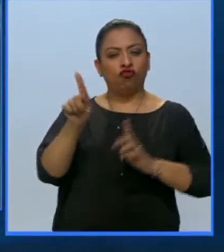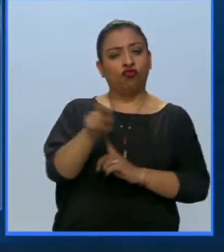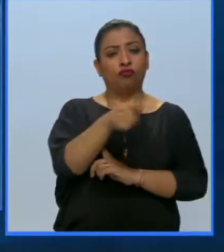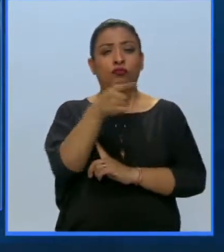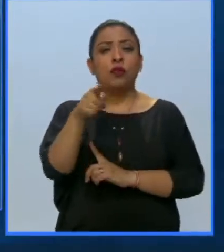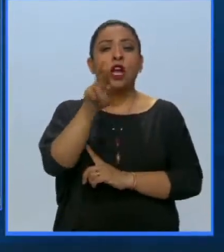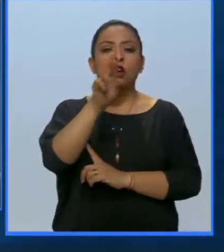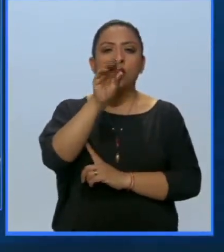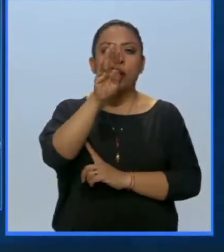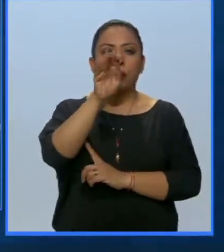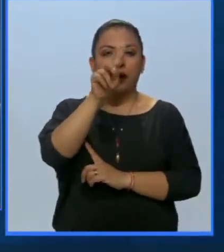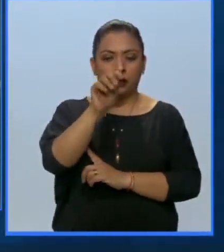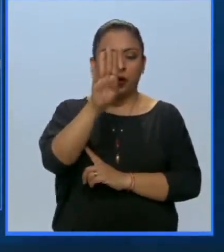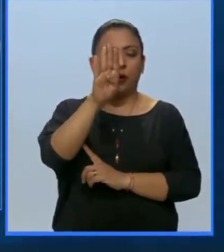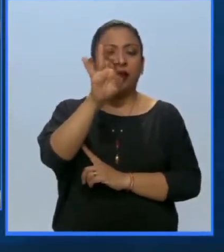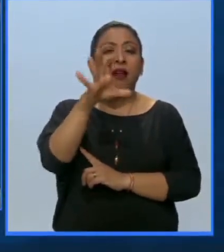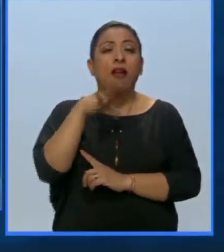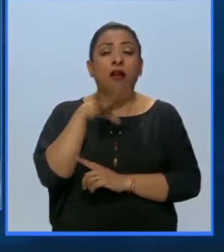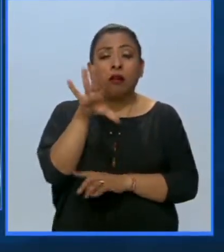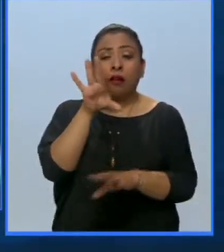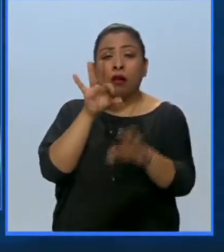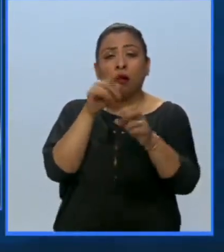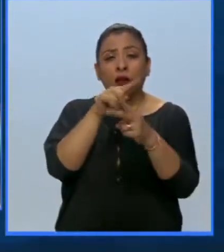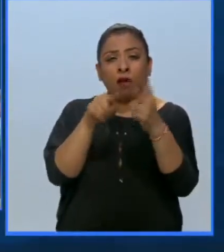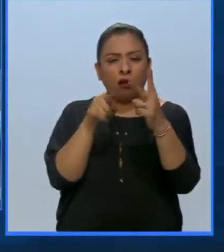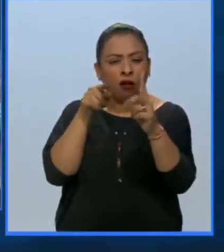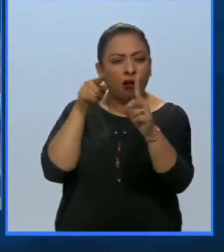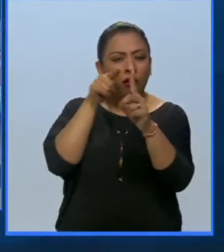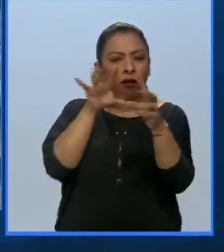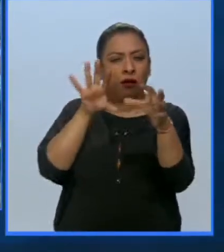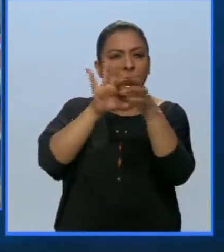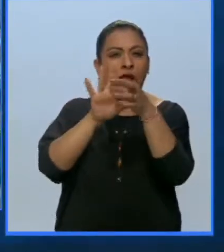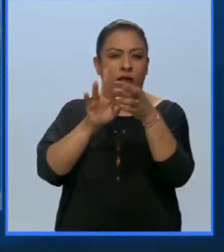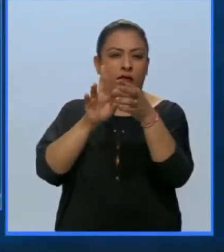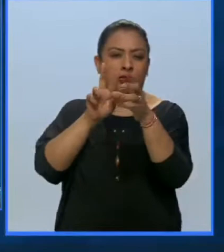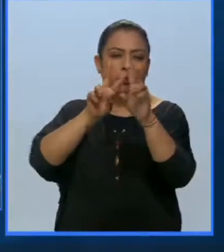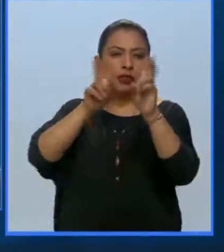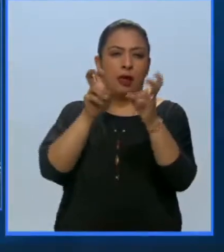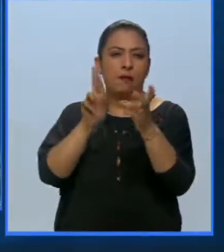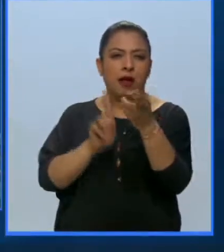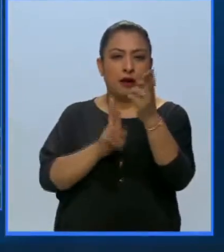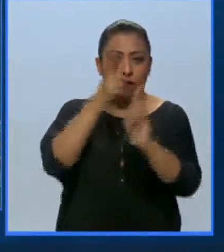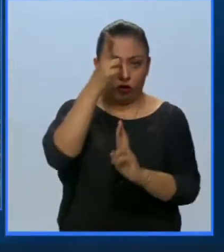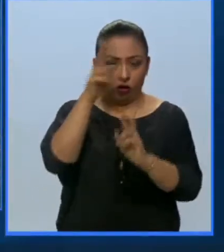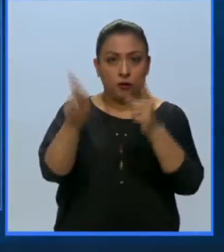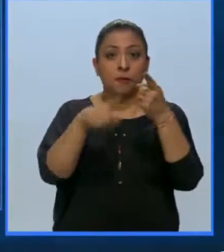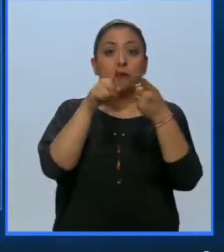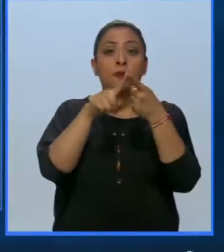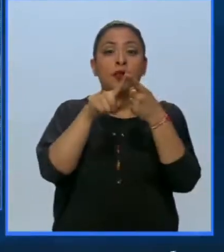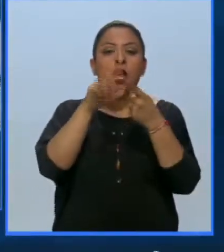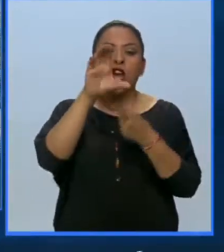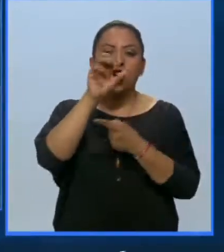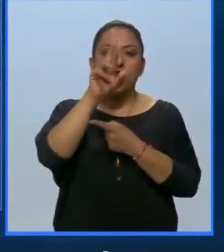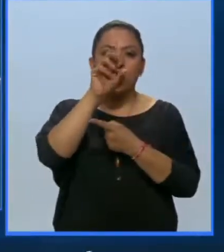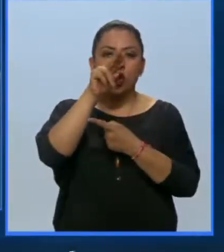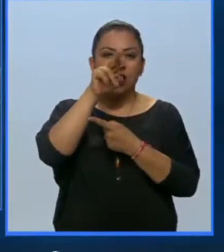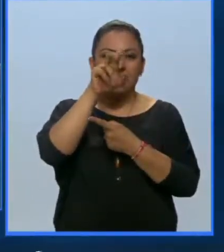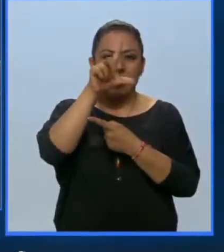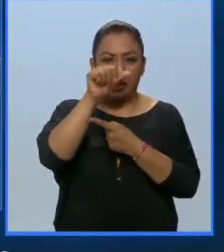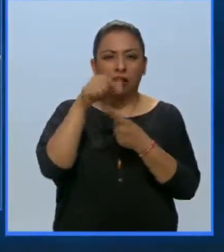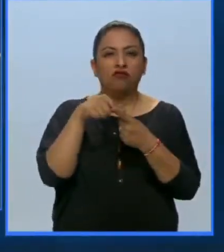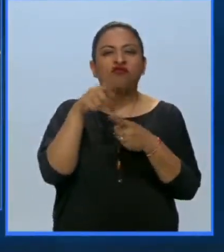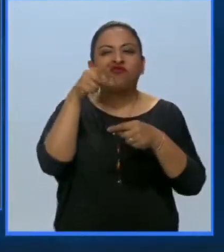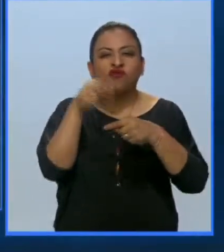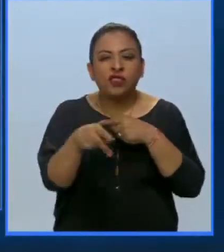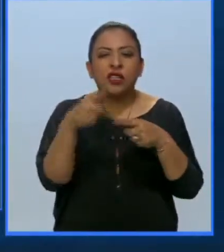Beltrán, escogió un par de obras que se ajustan al eje temático Revolución. La primera es La Coronela, obra inconclusa